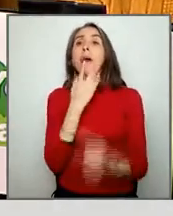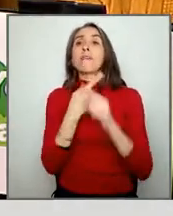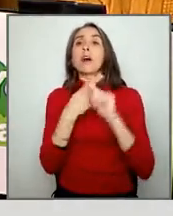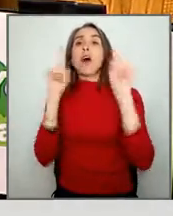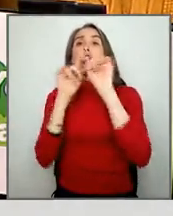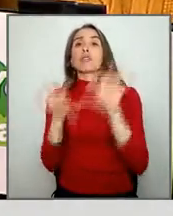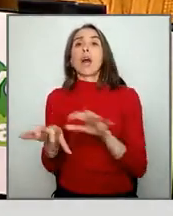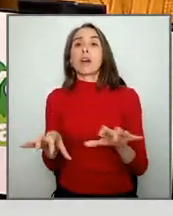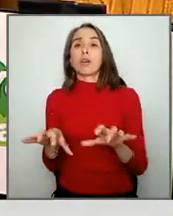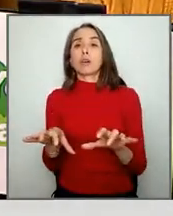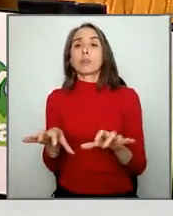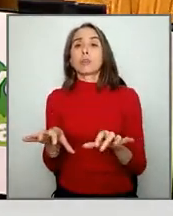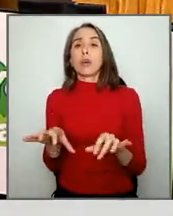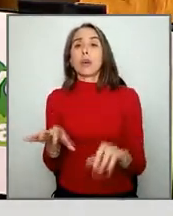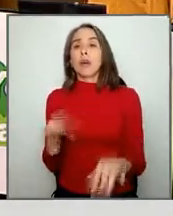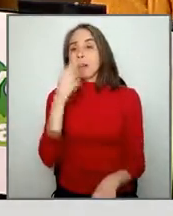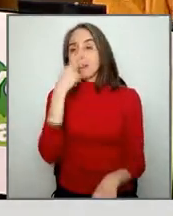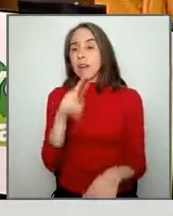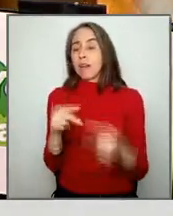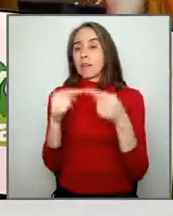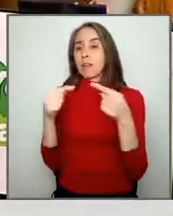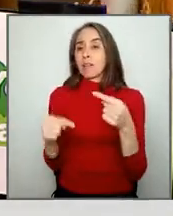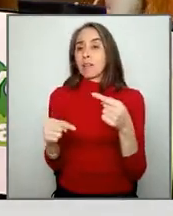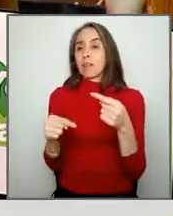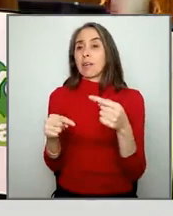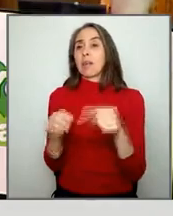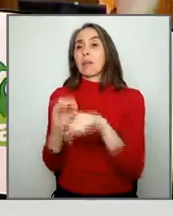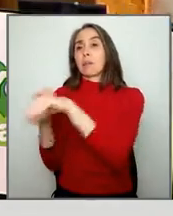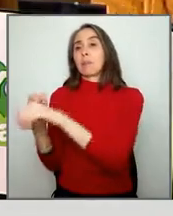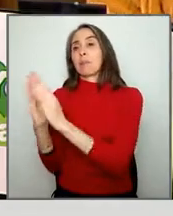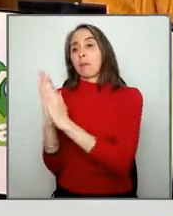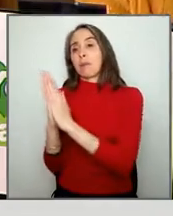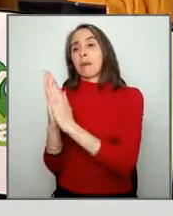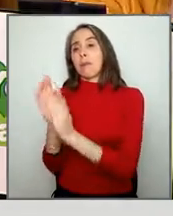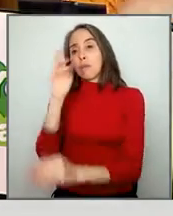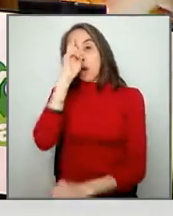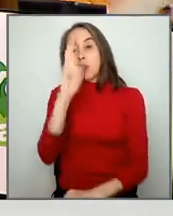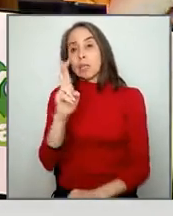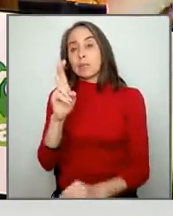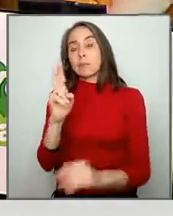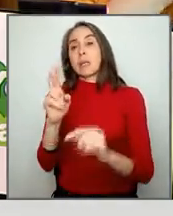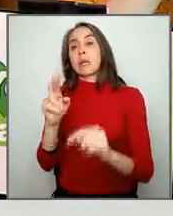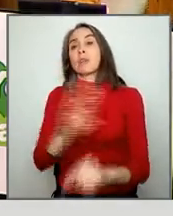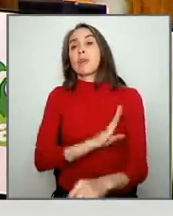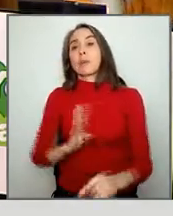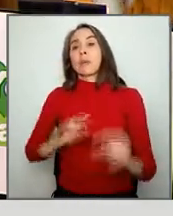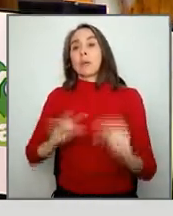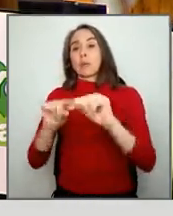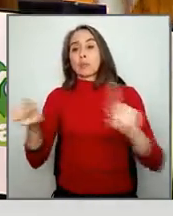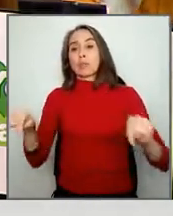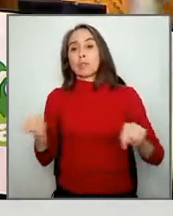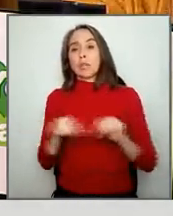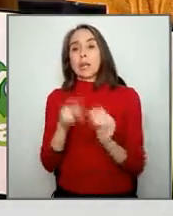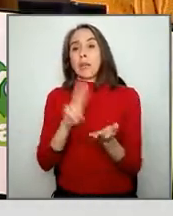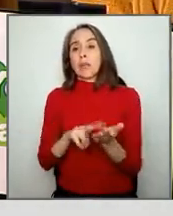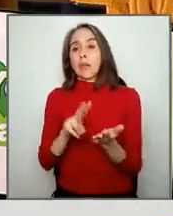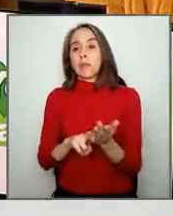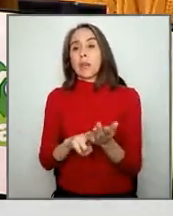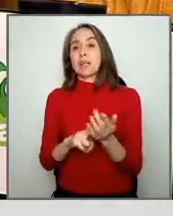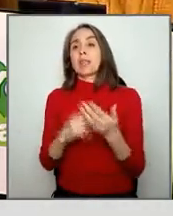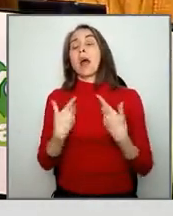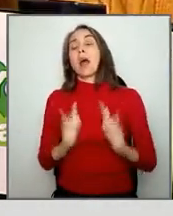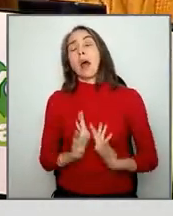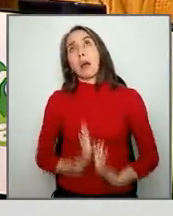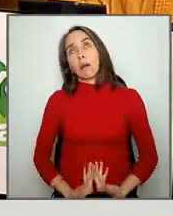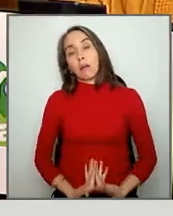ningún sentido un poquito más de respeto a esta sala de verdad que me parece Ya agotadora esa